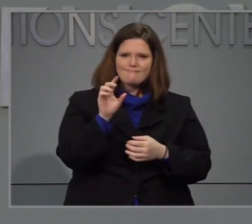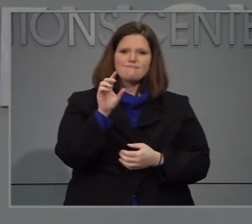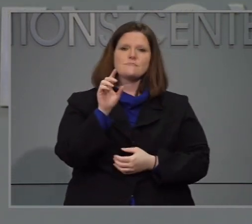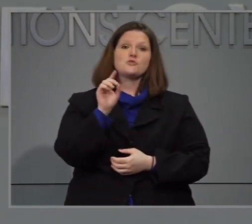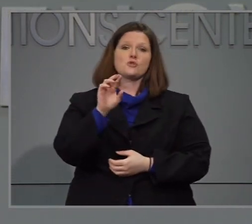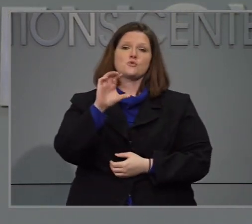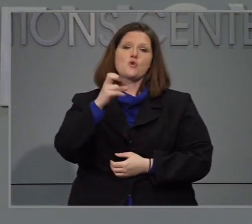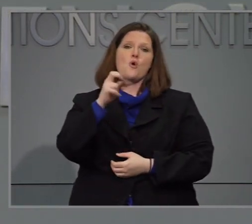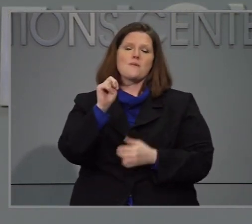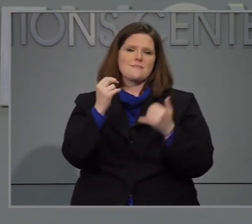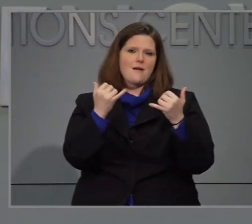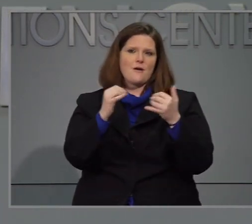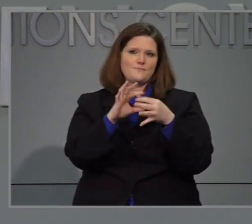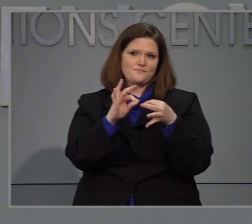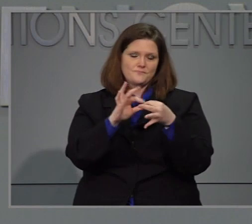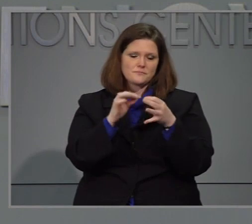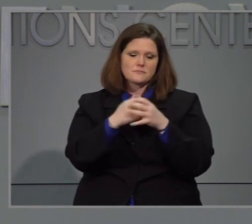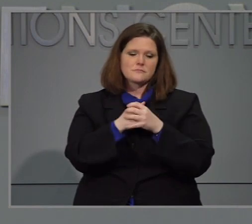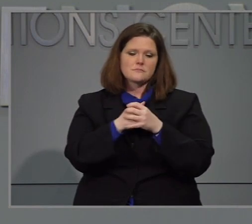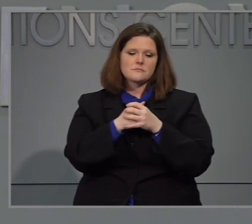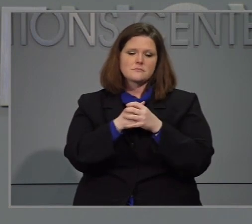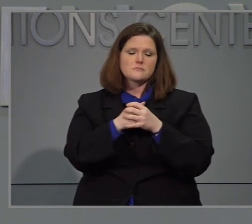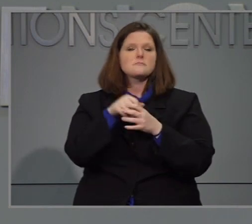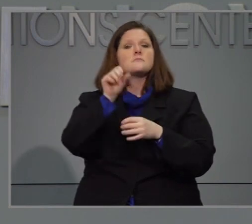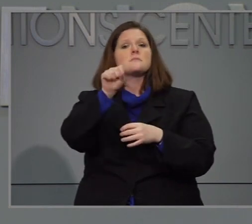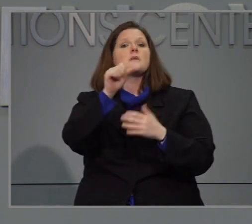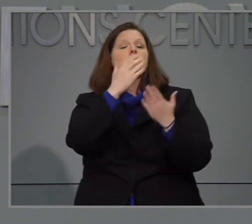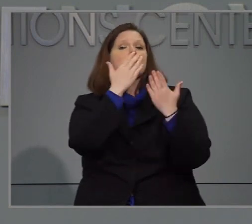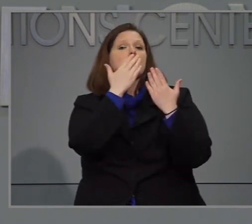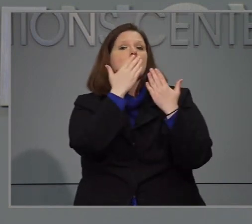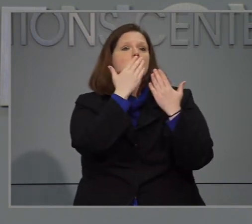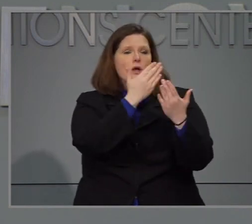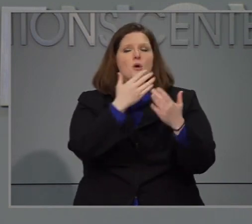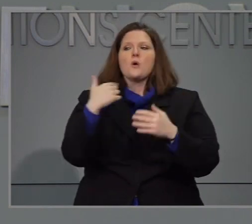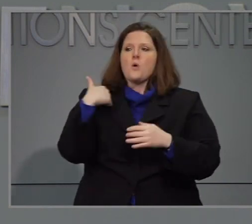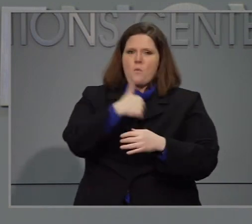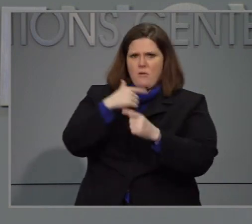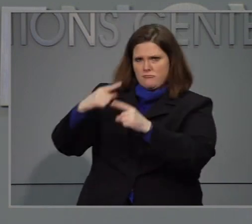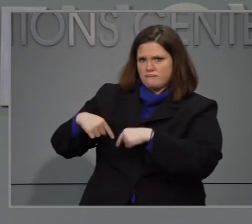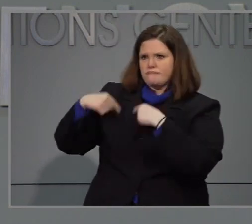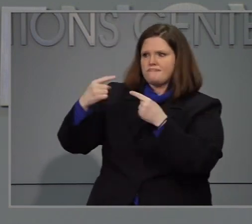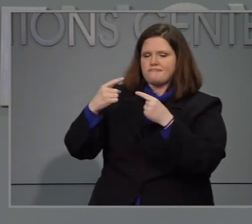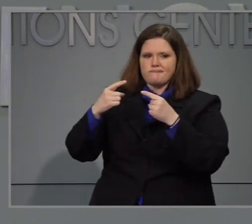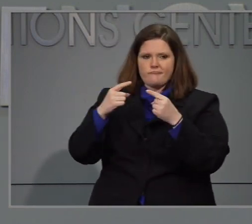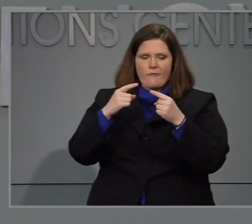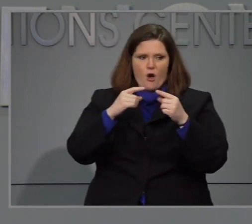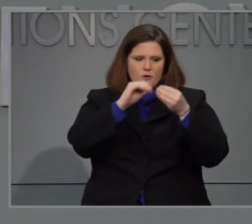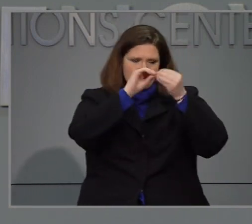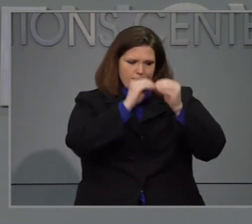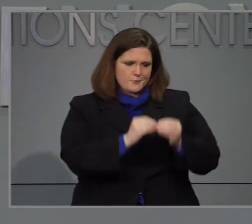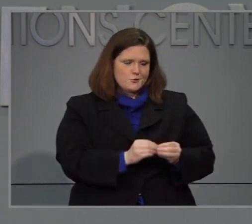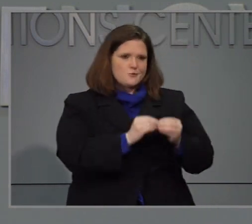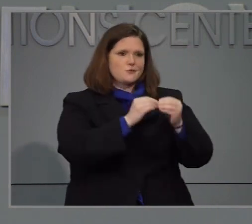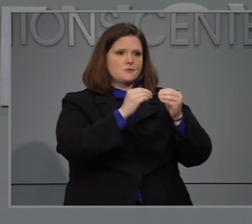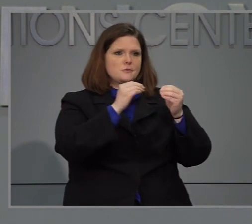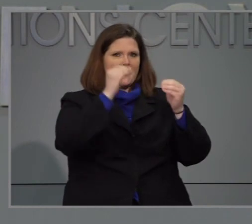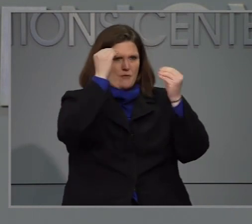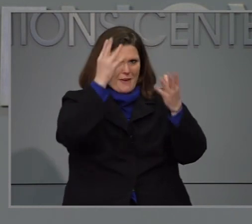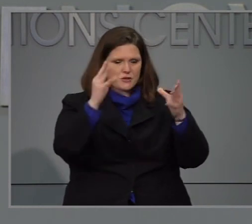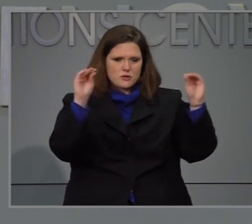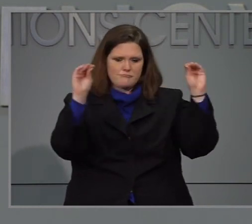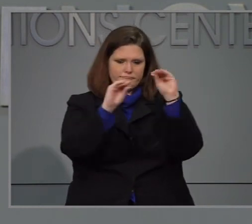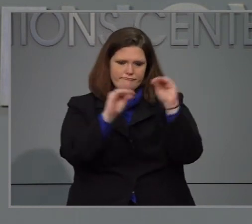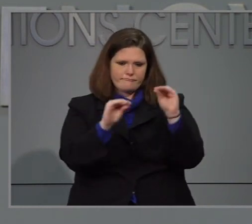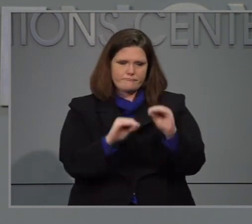gracias por esa pregunta. Sí, hemos estado trabajando para recopilar la información para que podamos divulgar